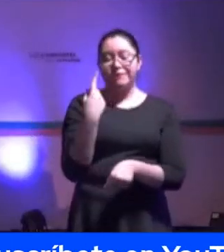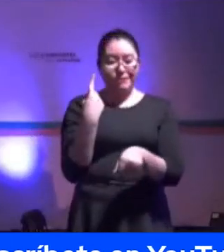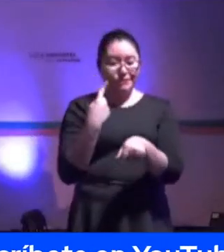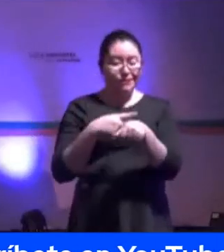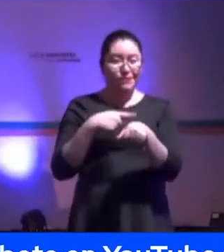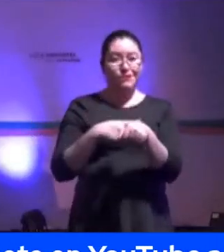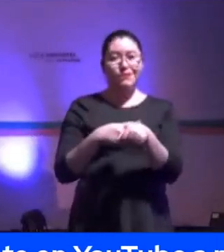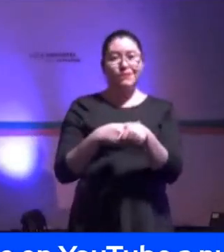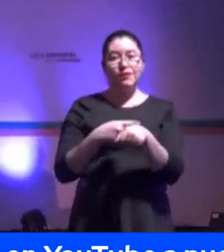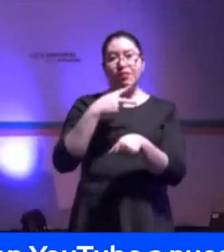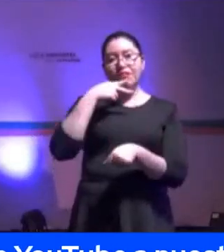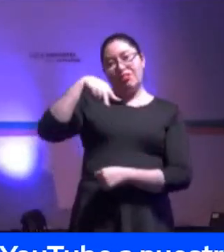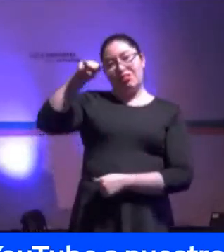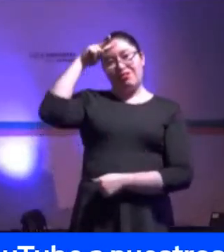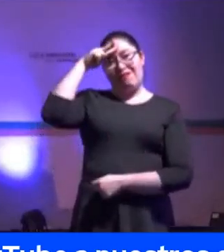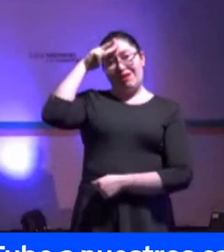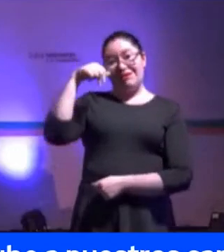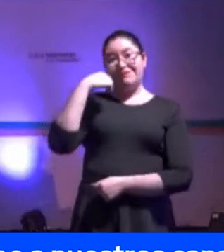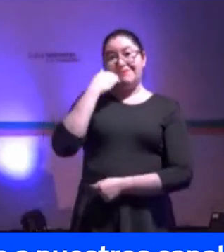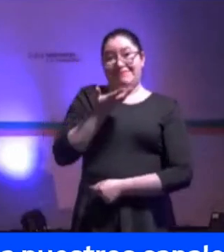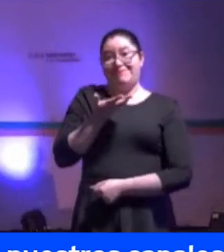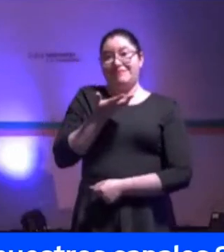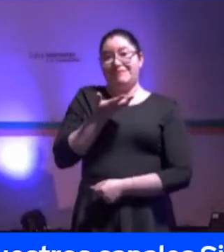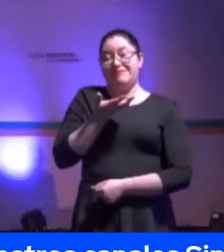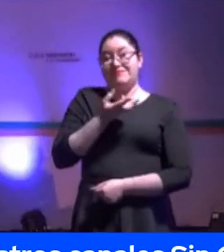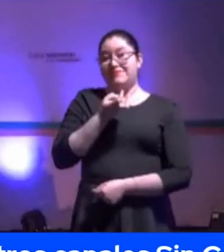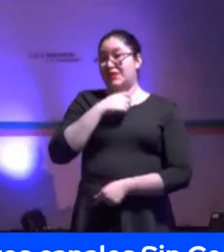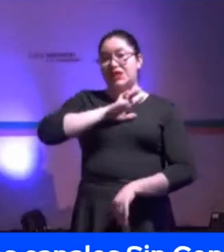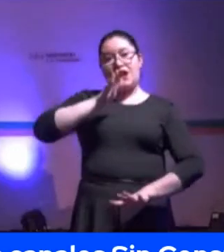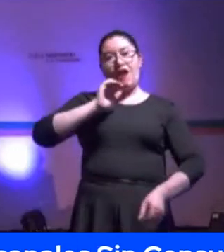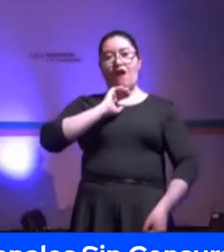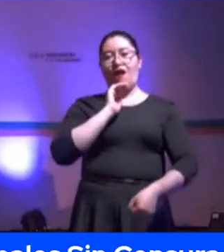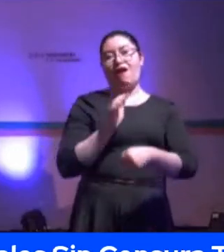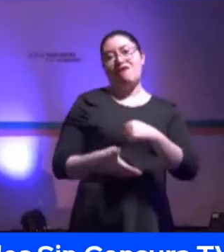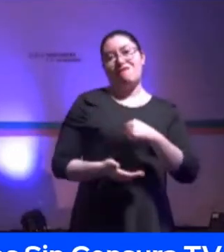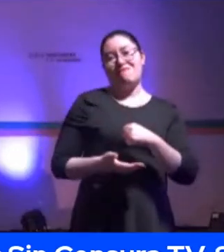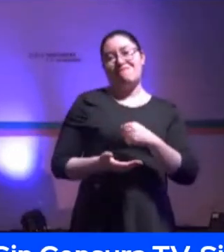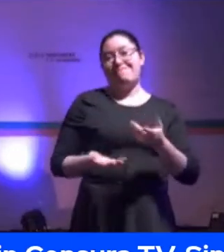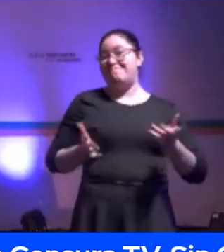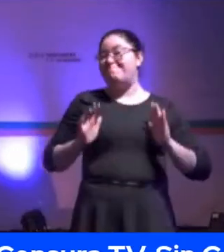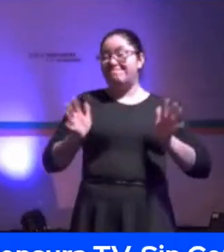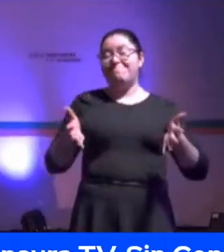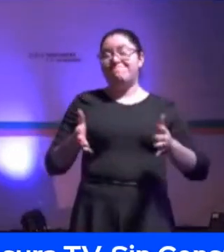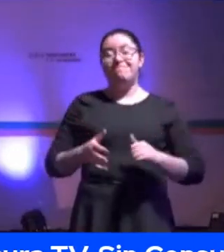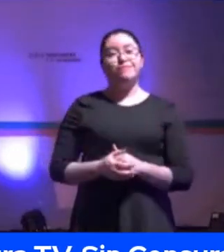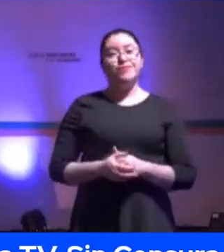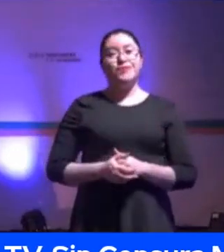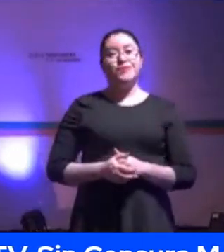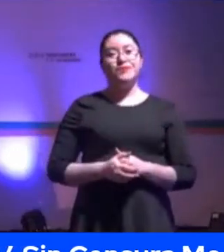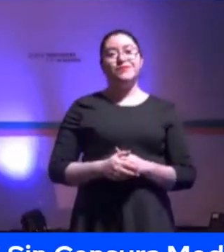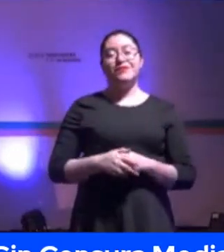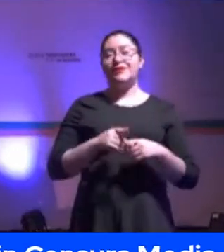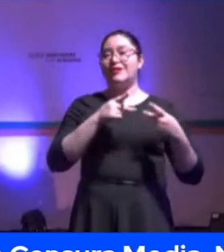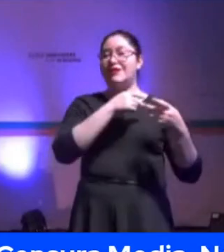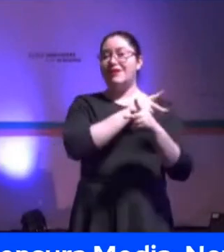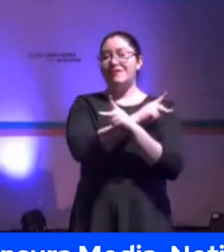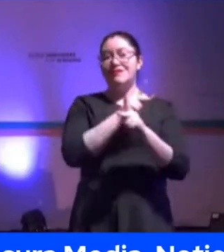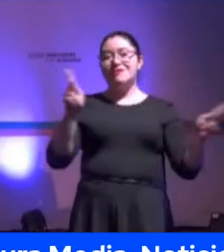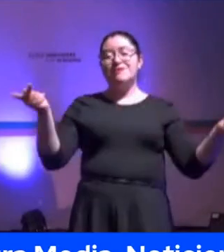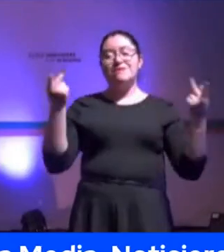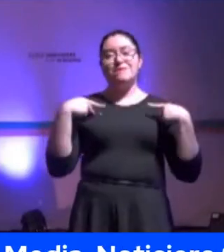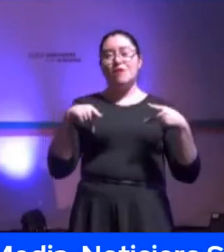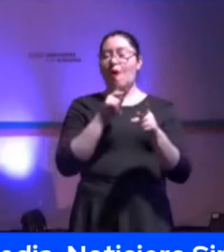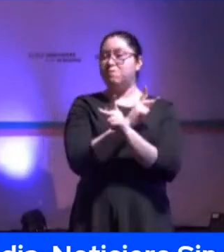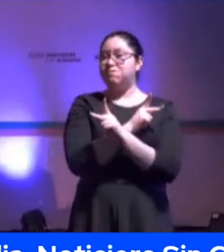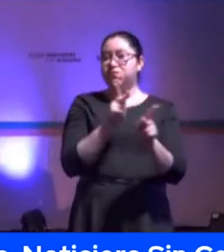enfermos e ignorantes. Y eso se acabó. Así que, para toda mi gente linda,